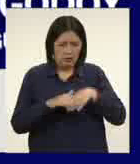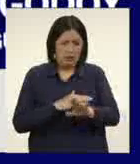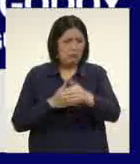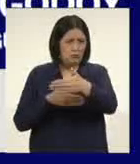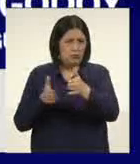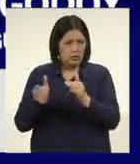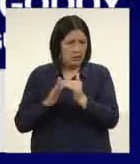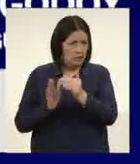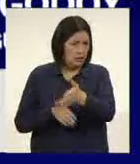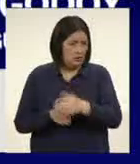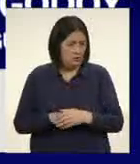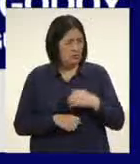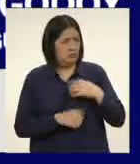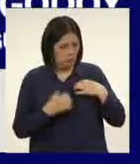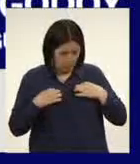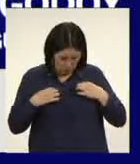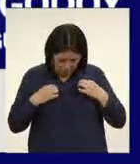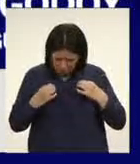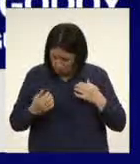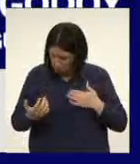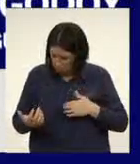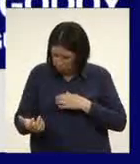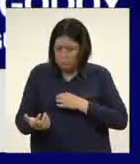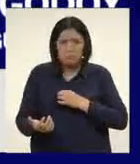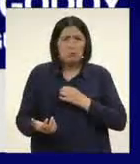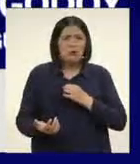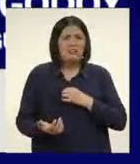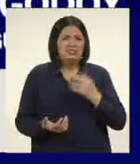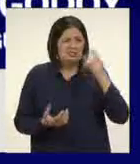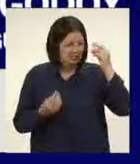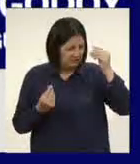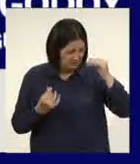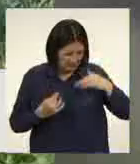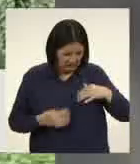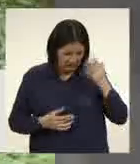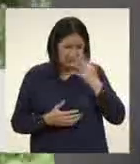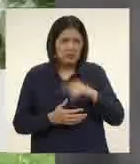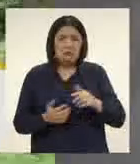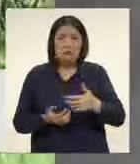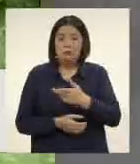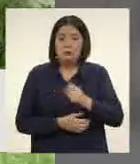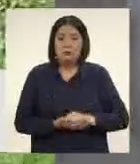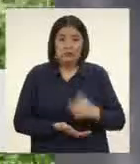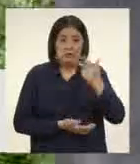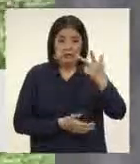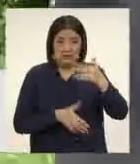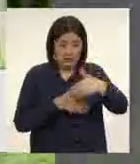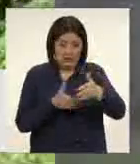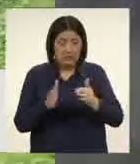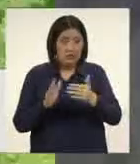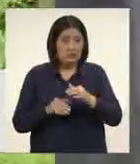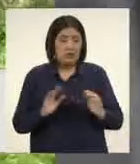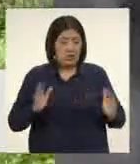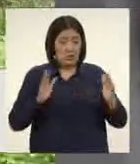departamento, me vi la blusa y estaba llenecita, o sea, de cenizas, y él me abrazó duro. 3 departamentos ubicados a las faldas